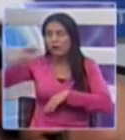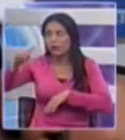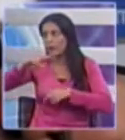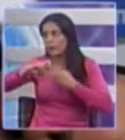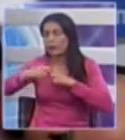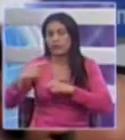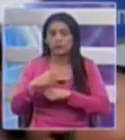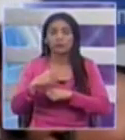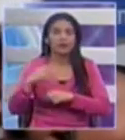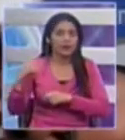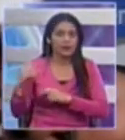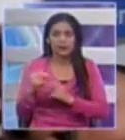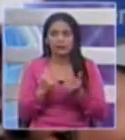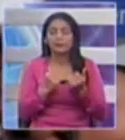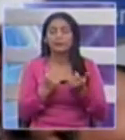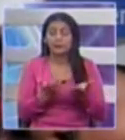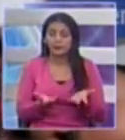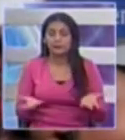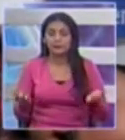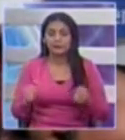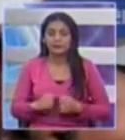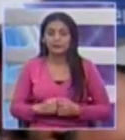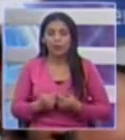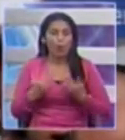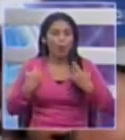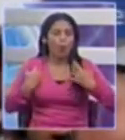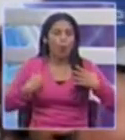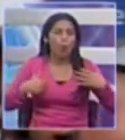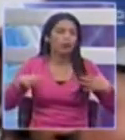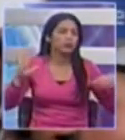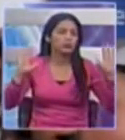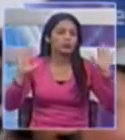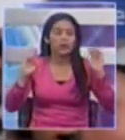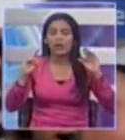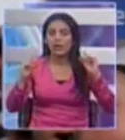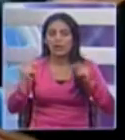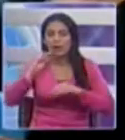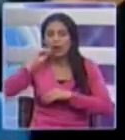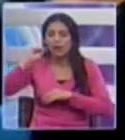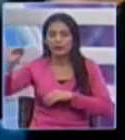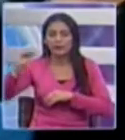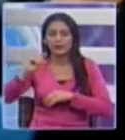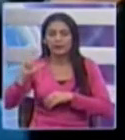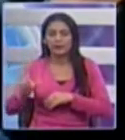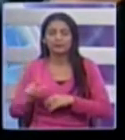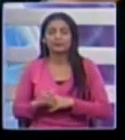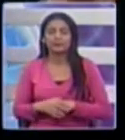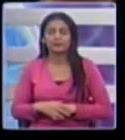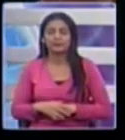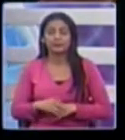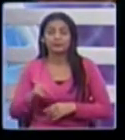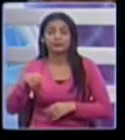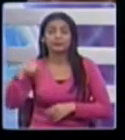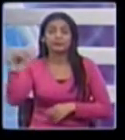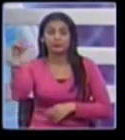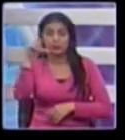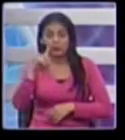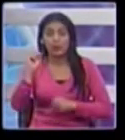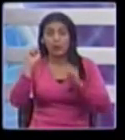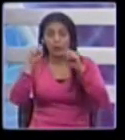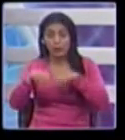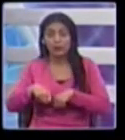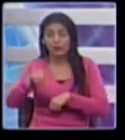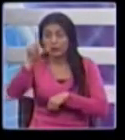que se ese momento es el oportuno para cualquier cosa que pase nosotros poder comunicar desde el próximo lunes ya podrán vigilar el proceso